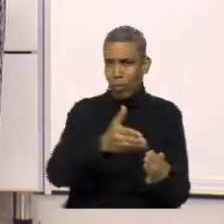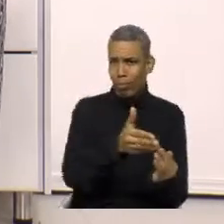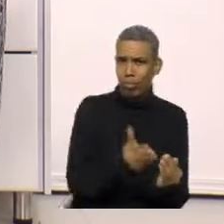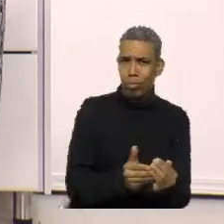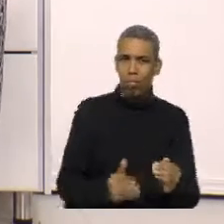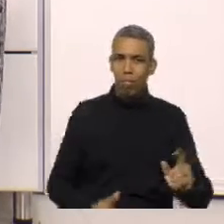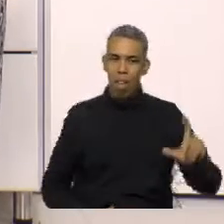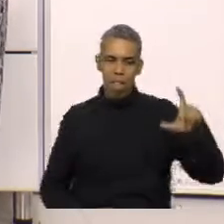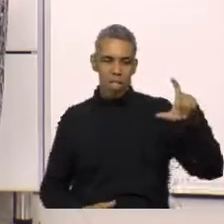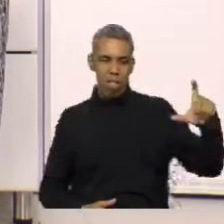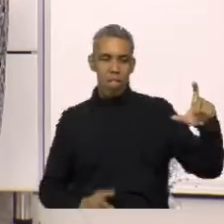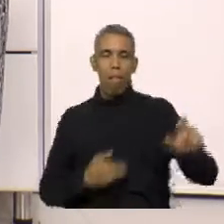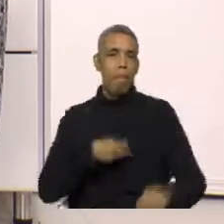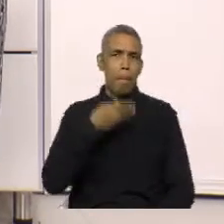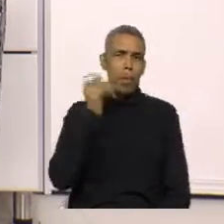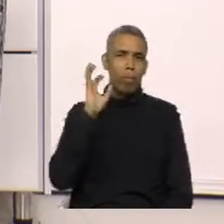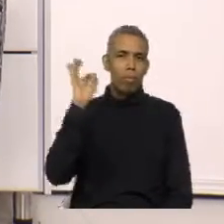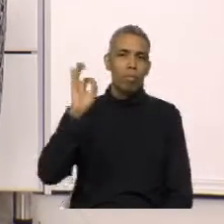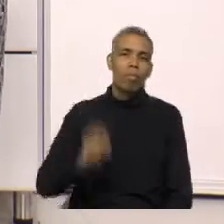fabulosa.